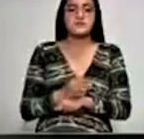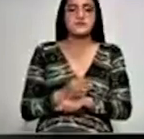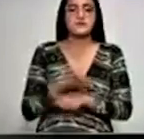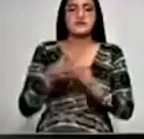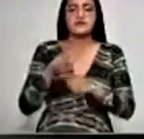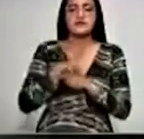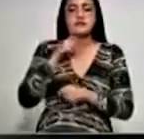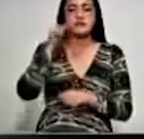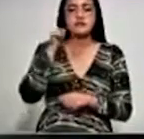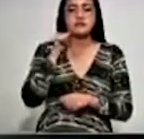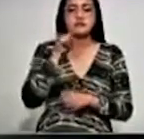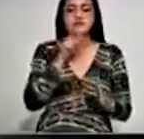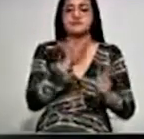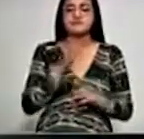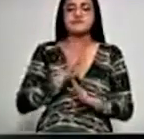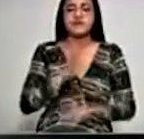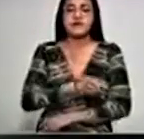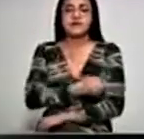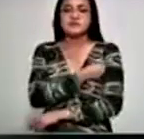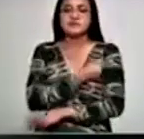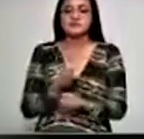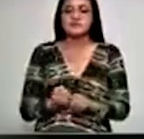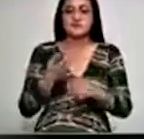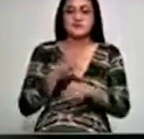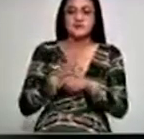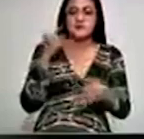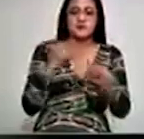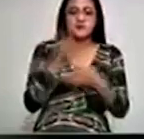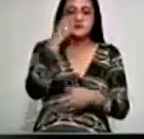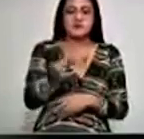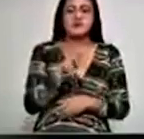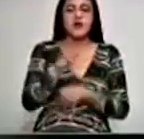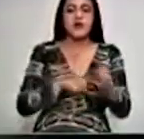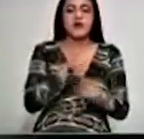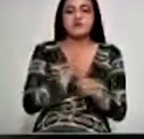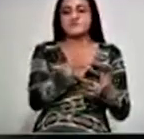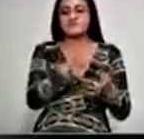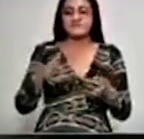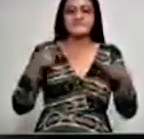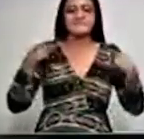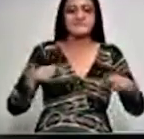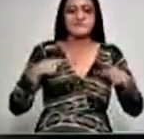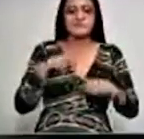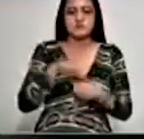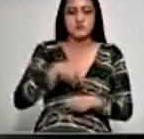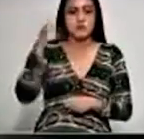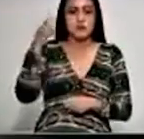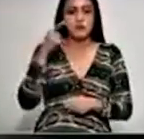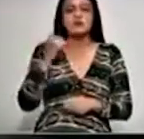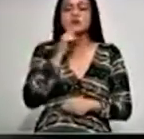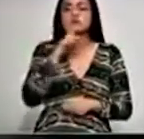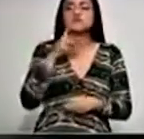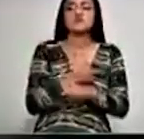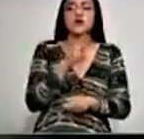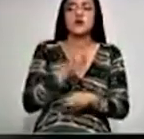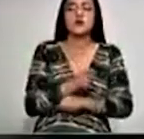Terminó el día de ayer la jornada para 18 años y más en Puebla Capital y segundas dosis,